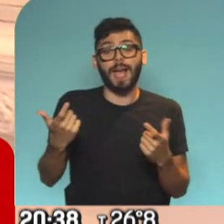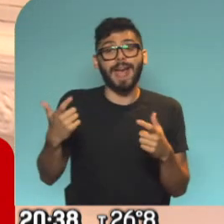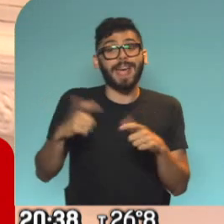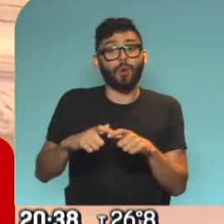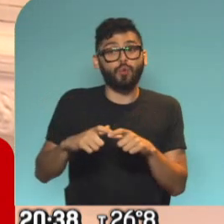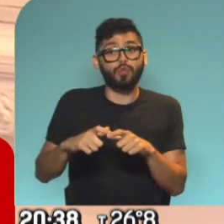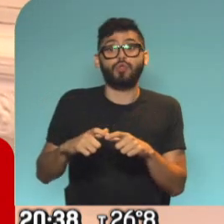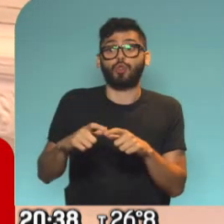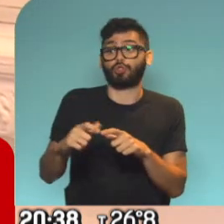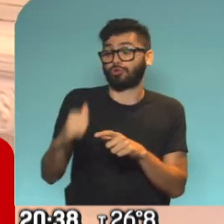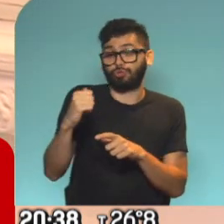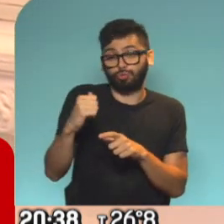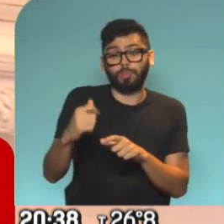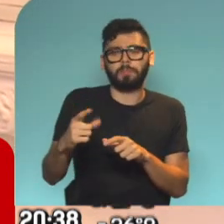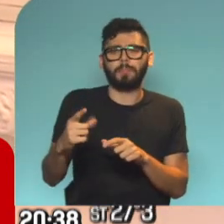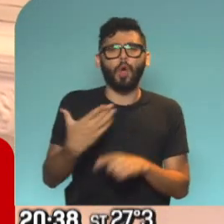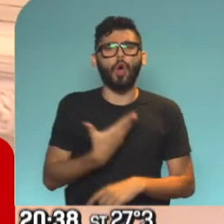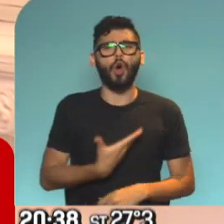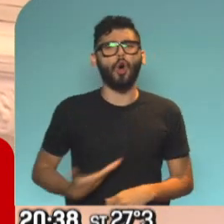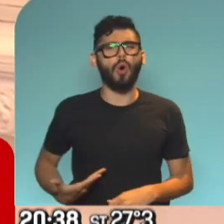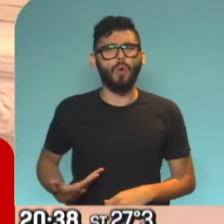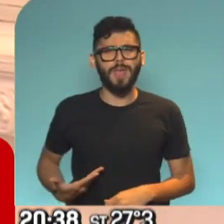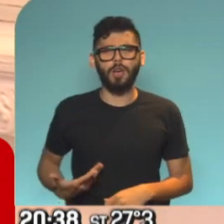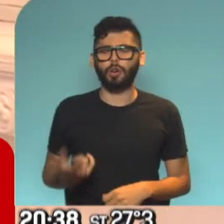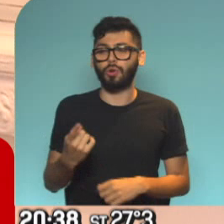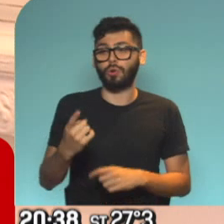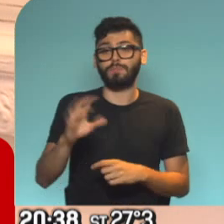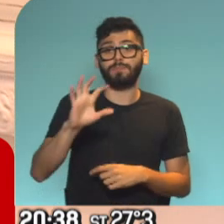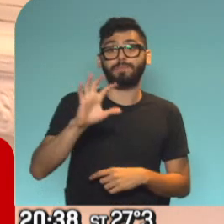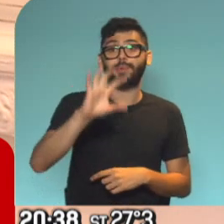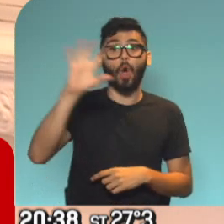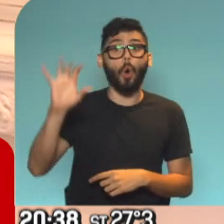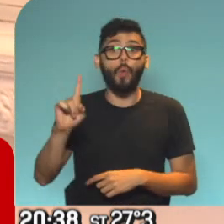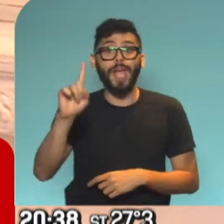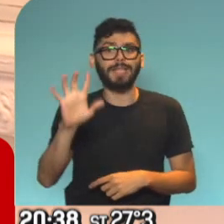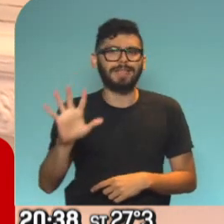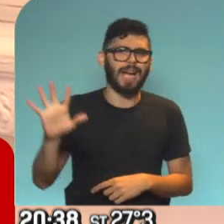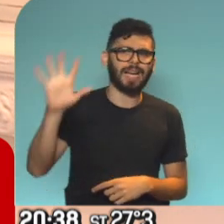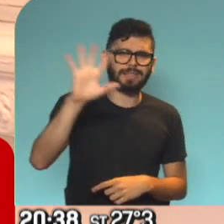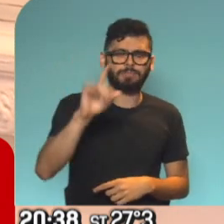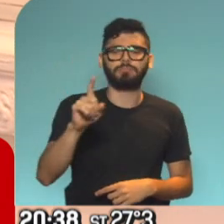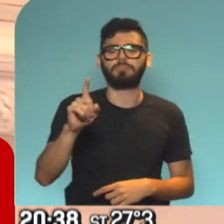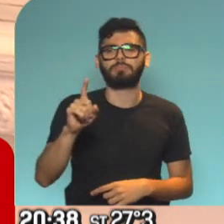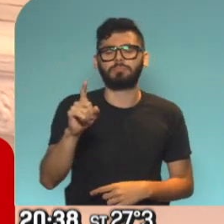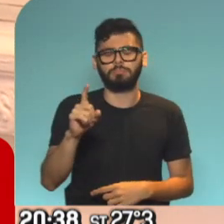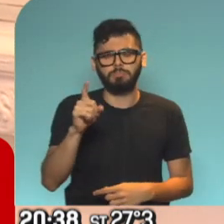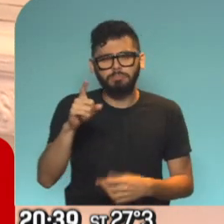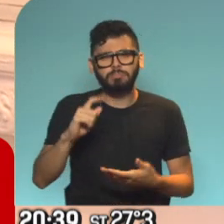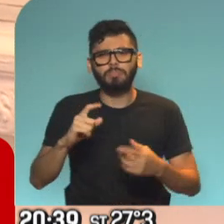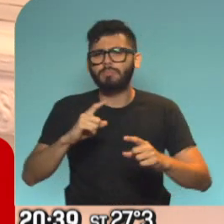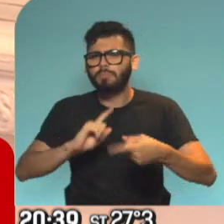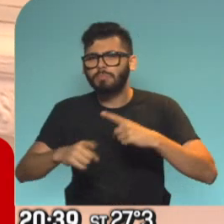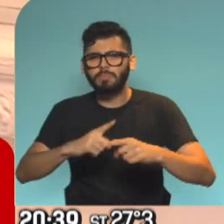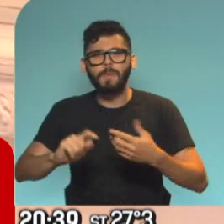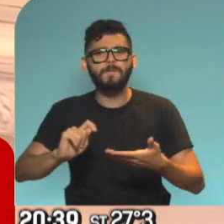de gabinete, el gobierno con mayor representación en las provincias del norte, sobre todo, donde se firmaron acuerdos